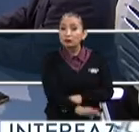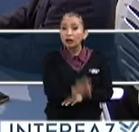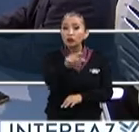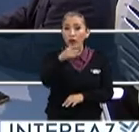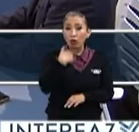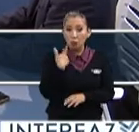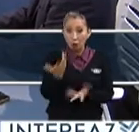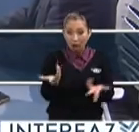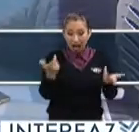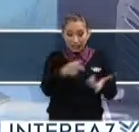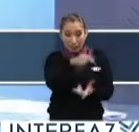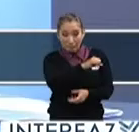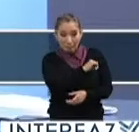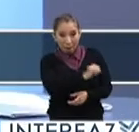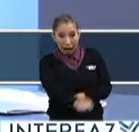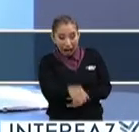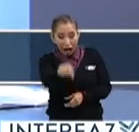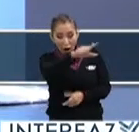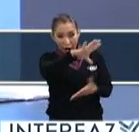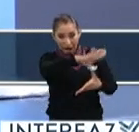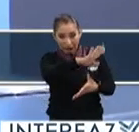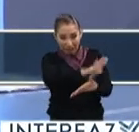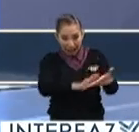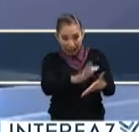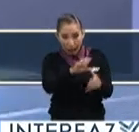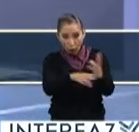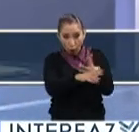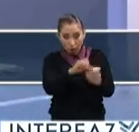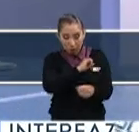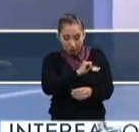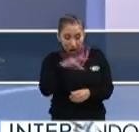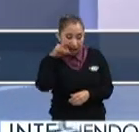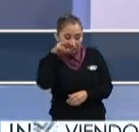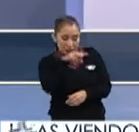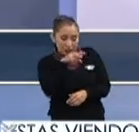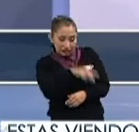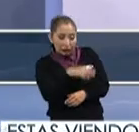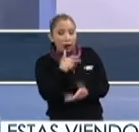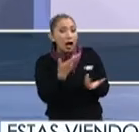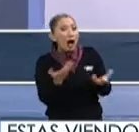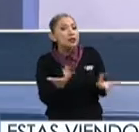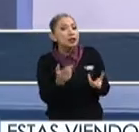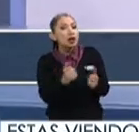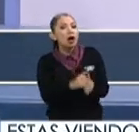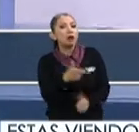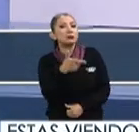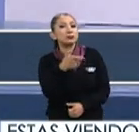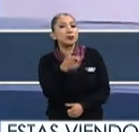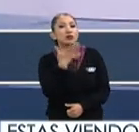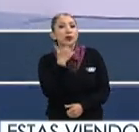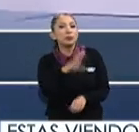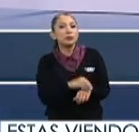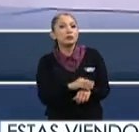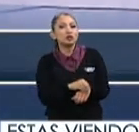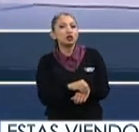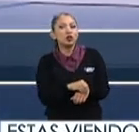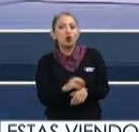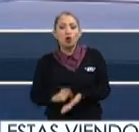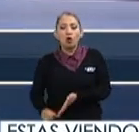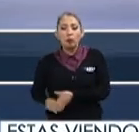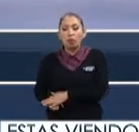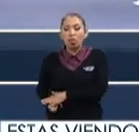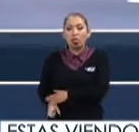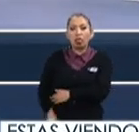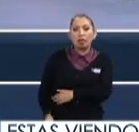los delitos que se cometen en el continente americano se realizan con armas de procedencia ilegal. Es decir,